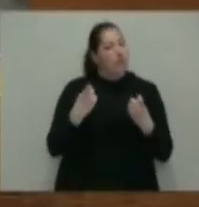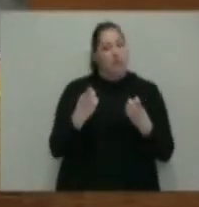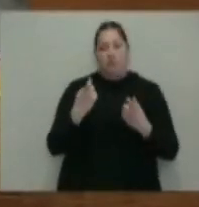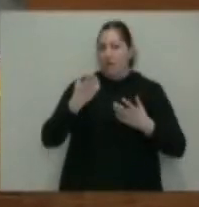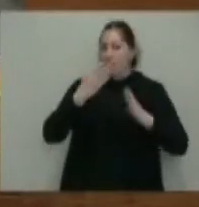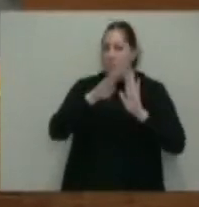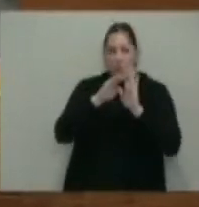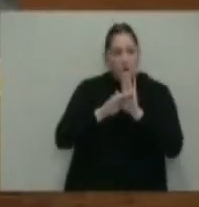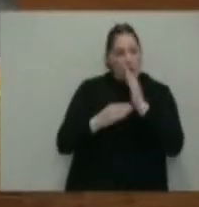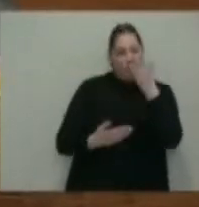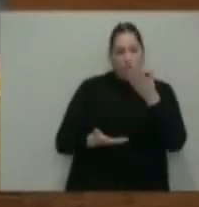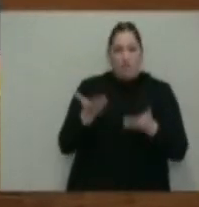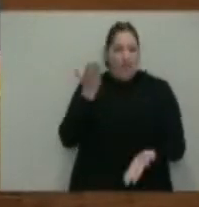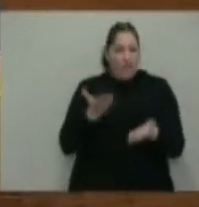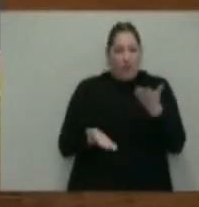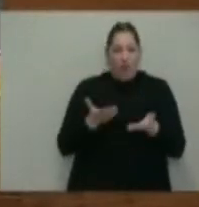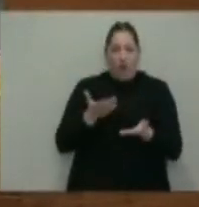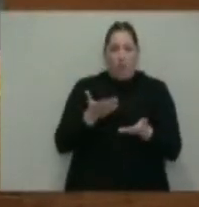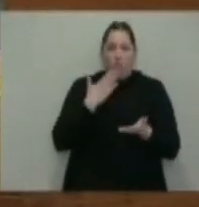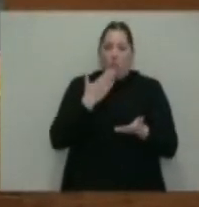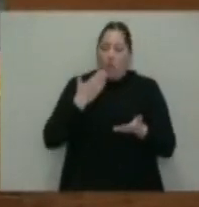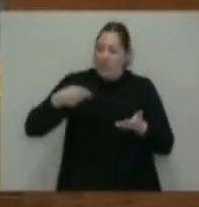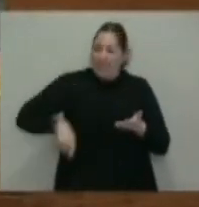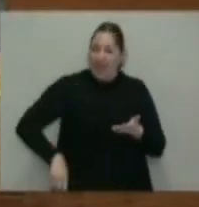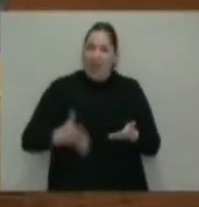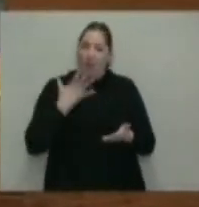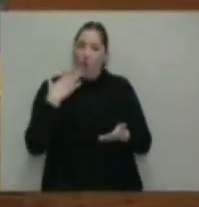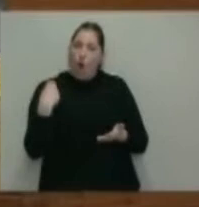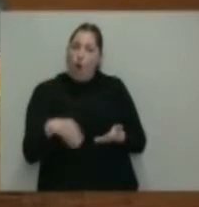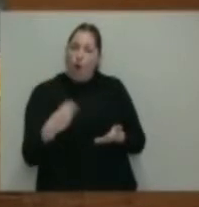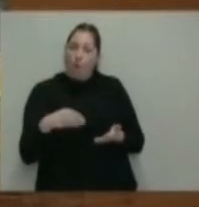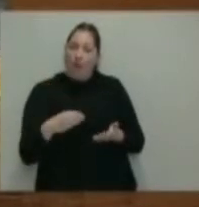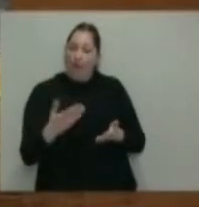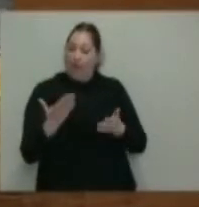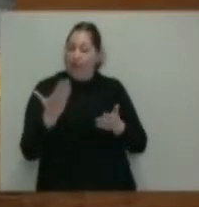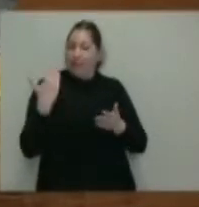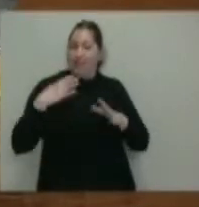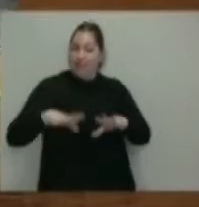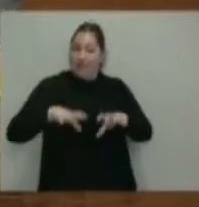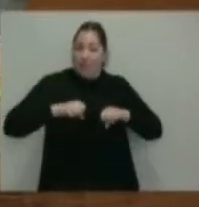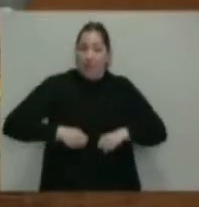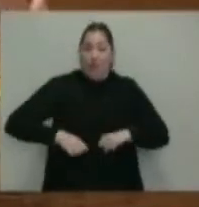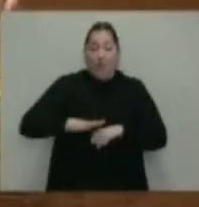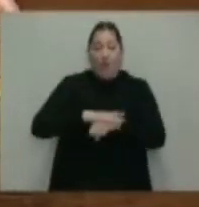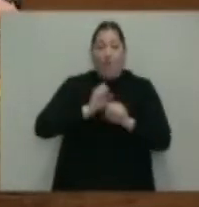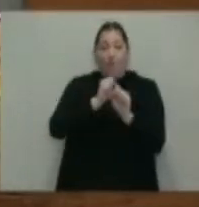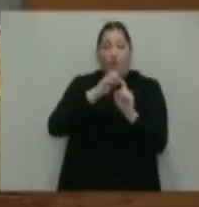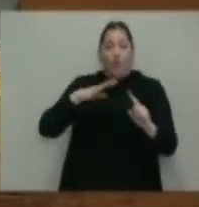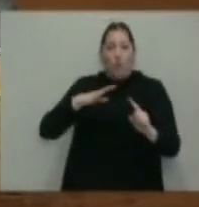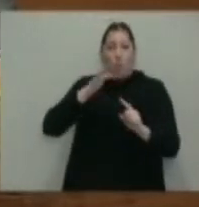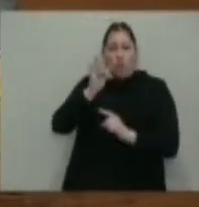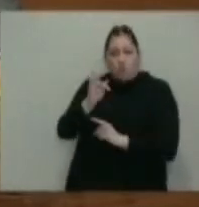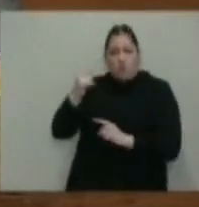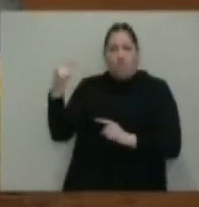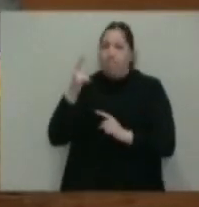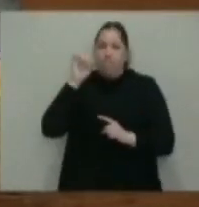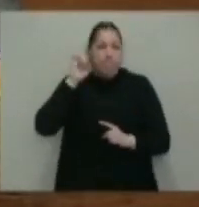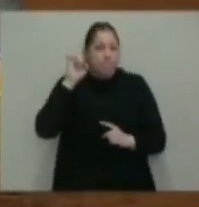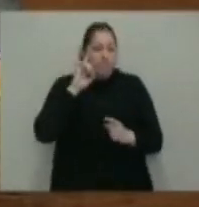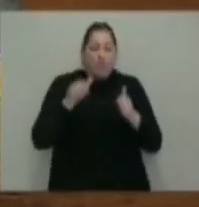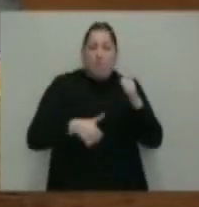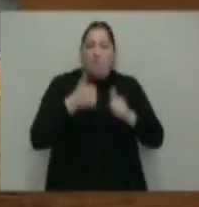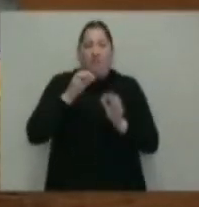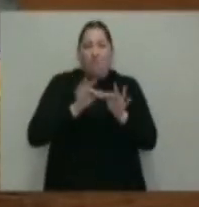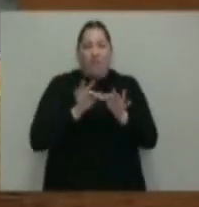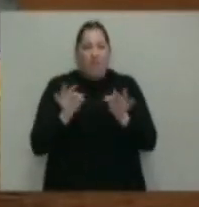No sabemos qué efectos tuvo el salario joven impulsado por el anterior Gobierno de Foro Asturias, como tampoco sabemos el resultado de las actuales medidas derivadas del Plan de